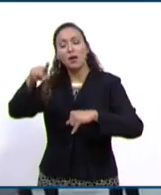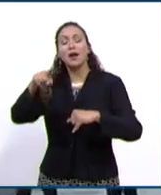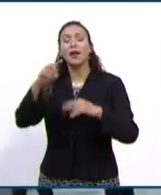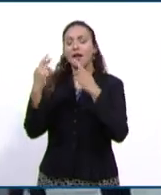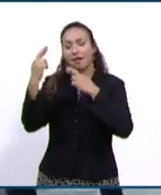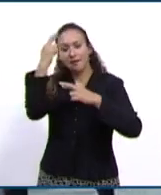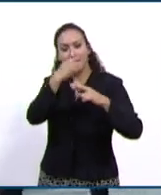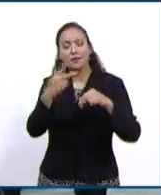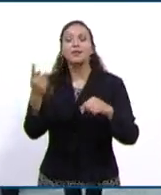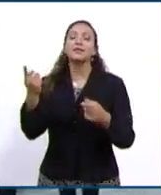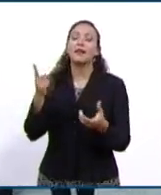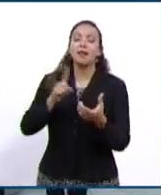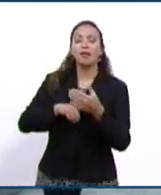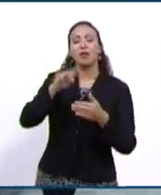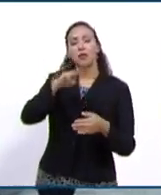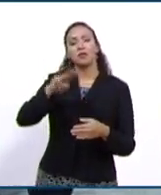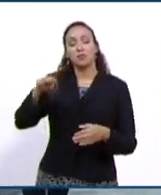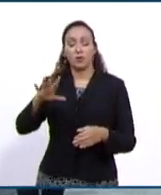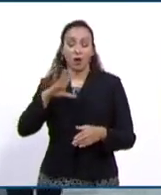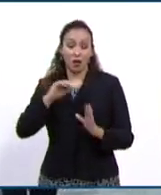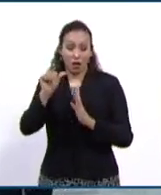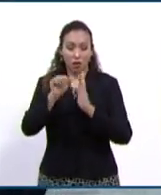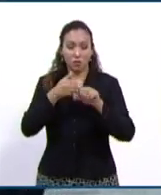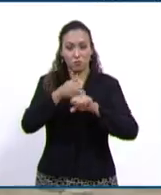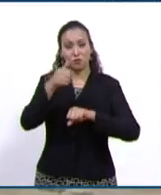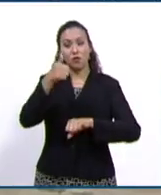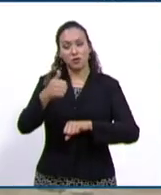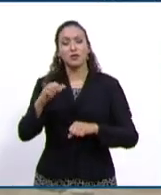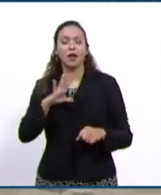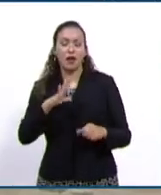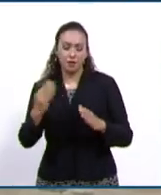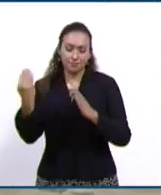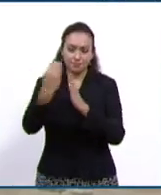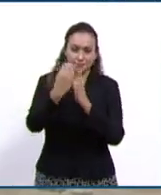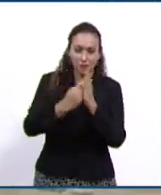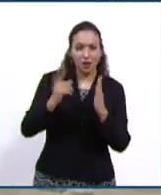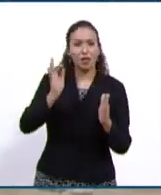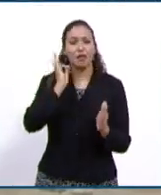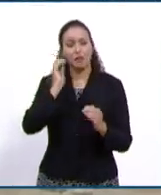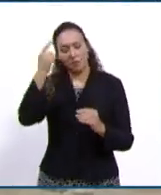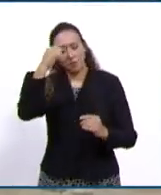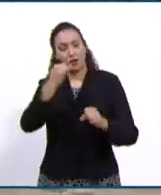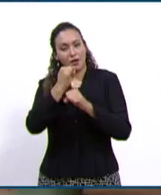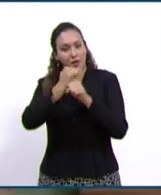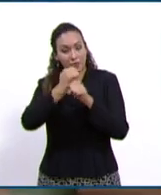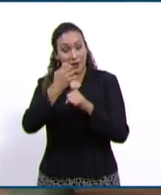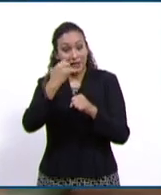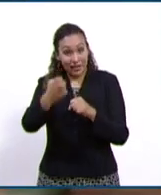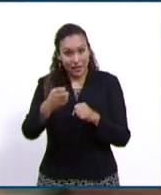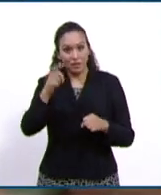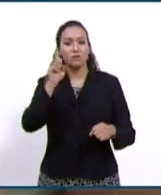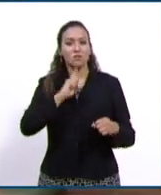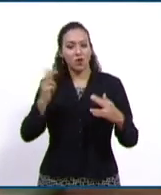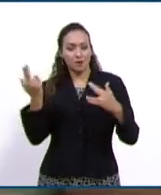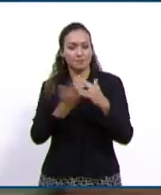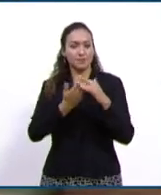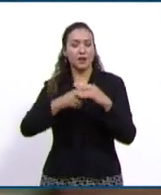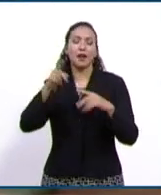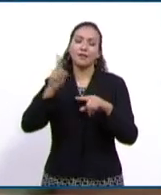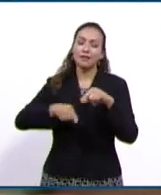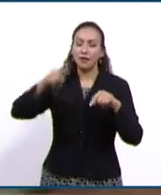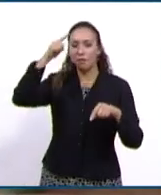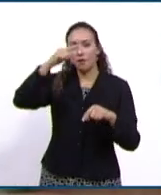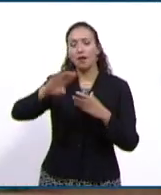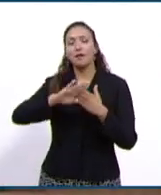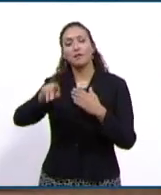artículo 26, referente a medidas de protección dictadas por la Fiscalía Especializada para investigar y erradicar el feminicidio de Michoacán. Para